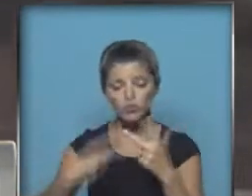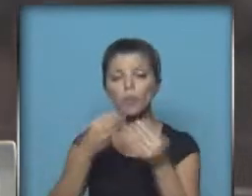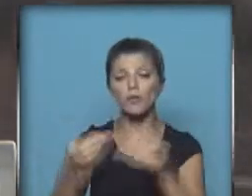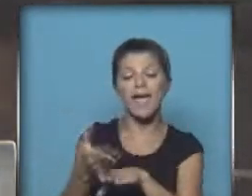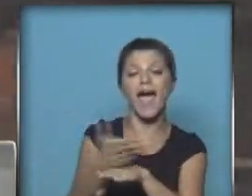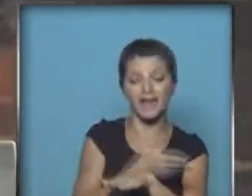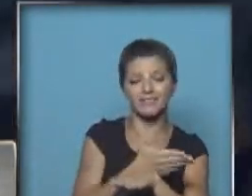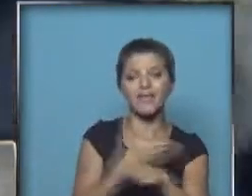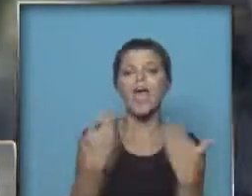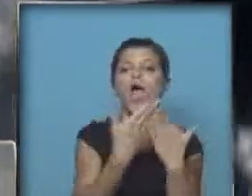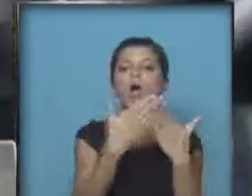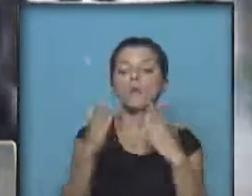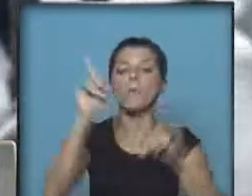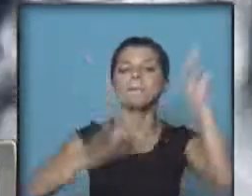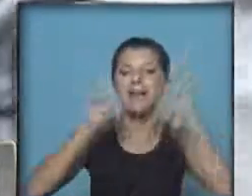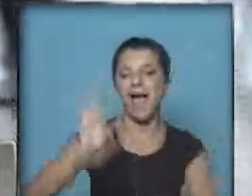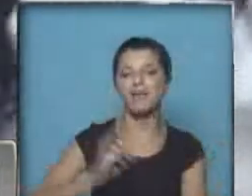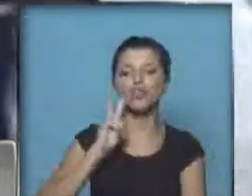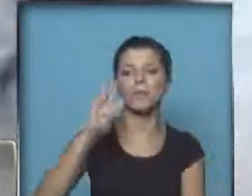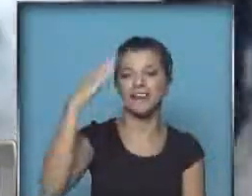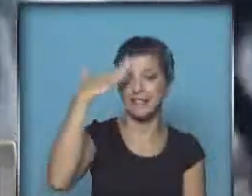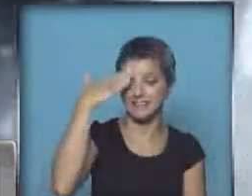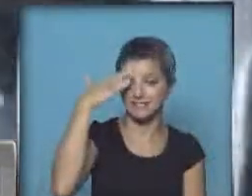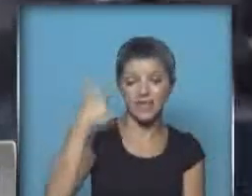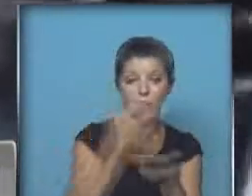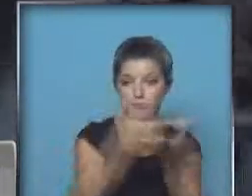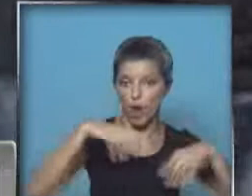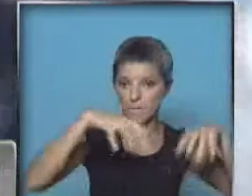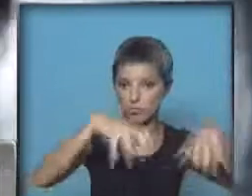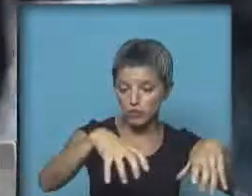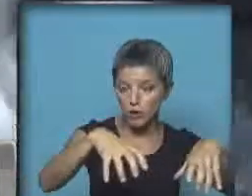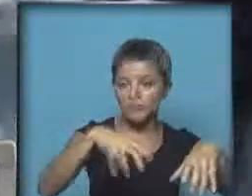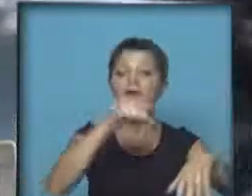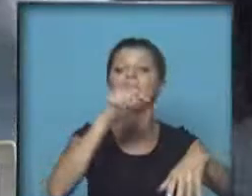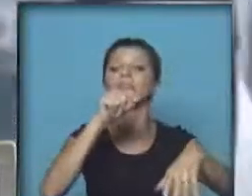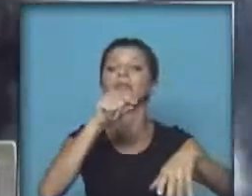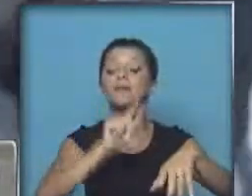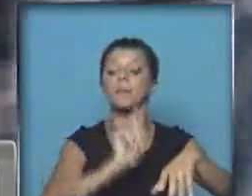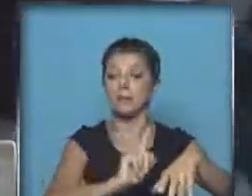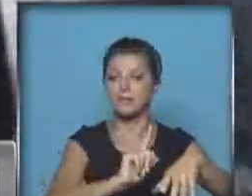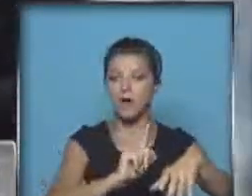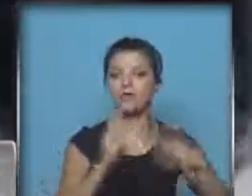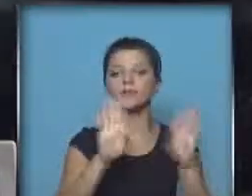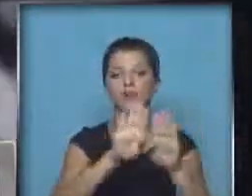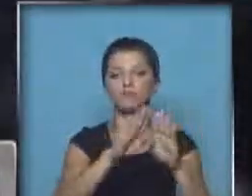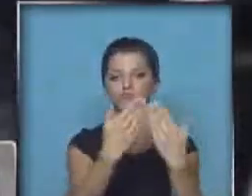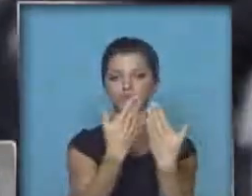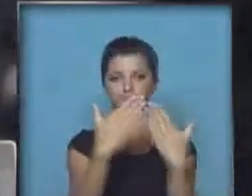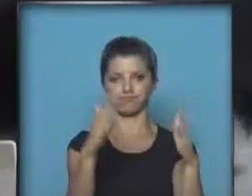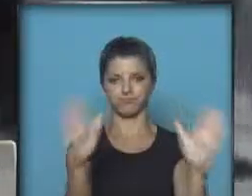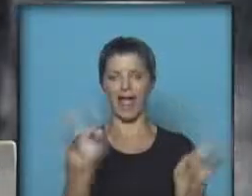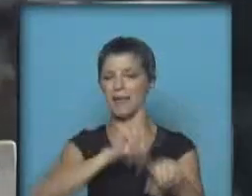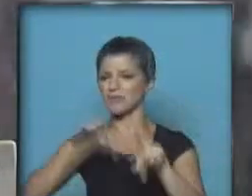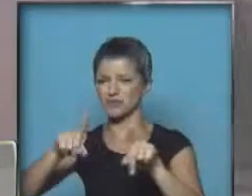de la Expo Milán 2015. La tradicional exposición universal abrió sus puertas en medio